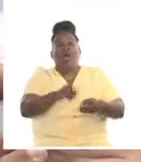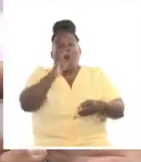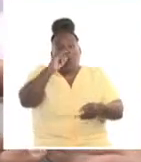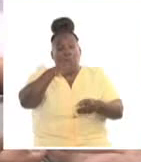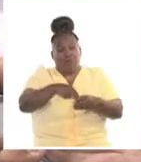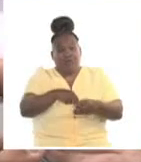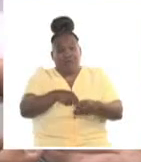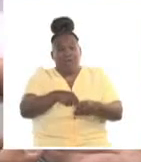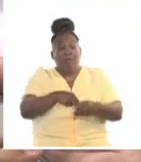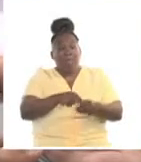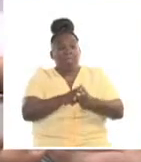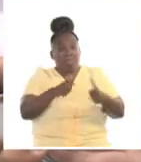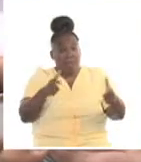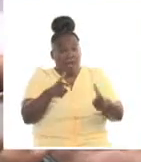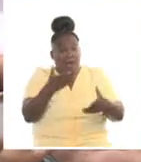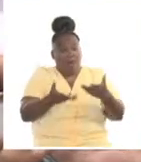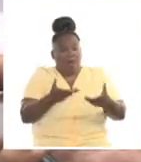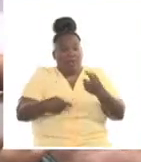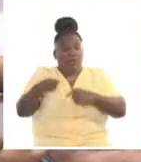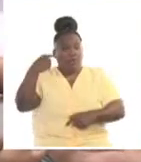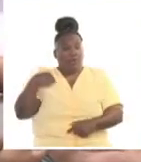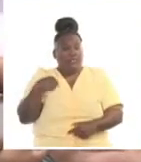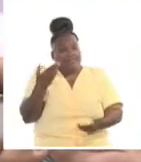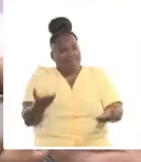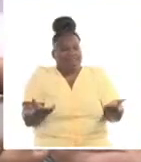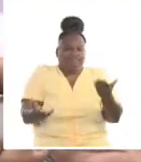el día de ayer para compensar de alguna manera